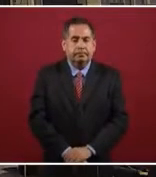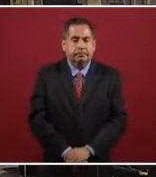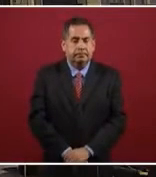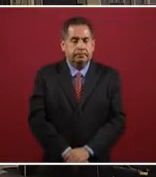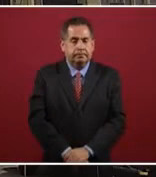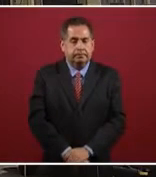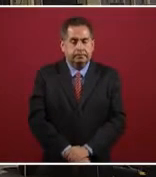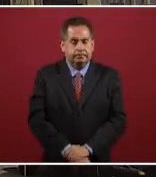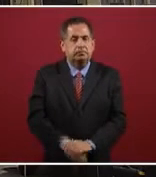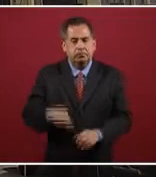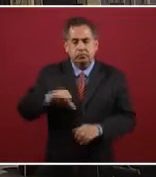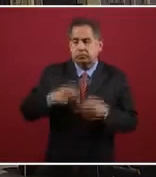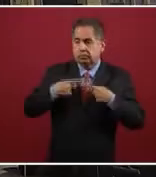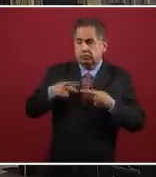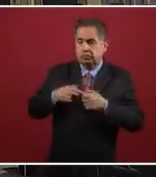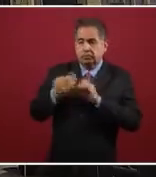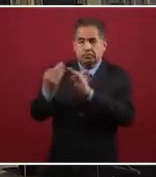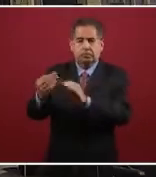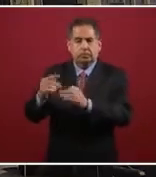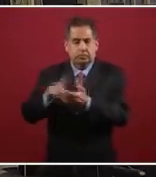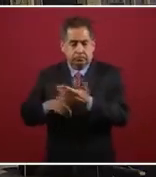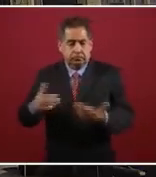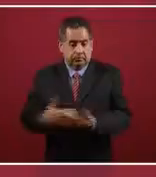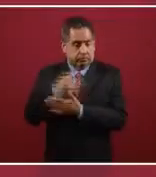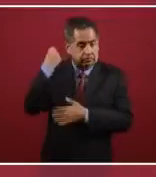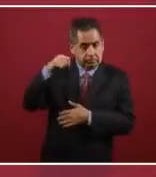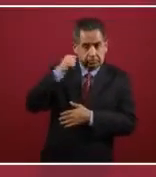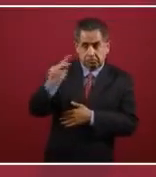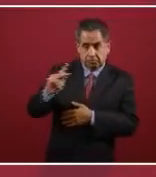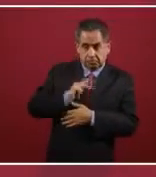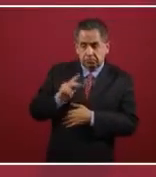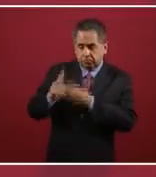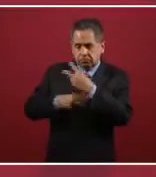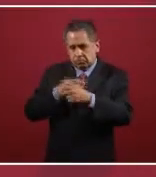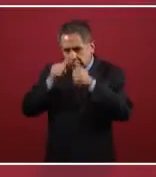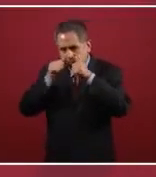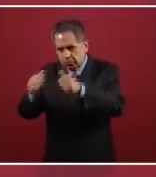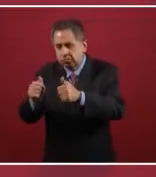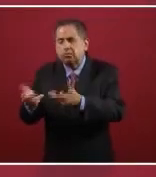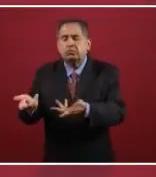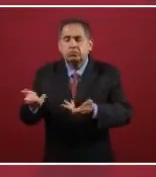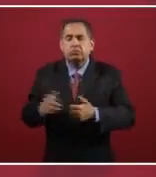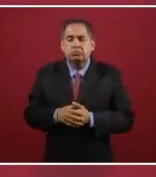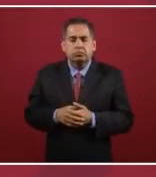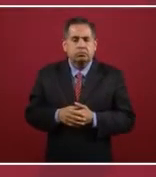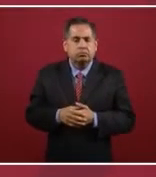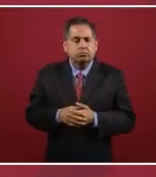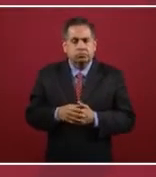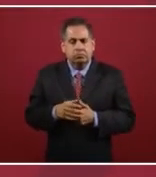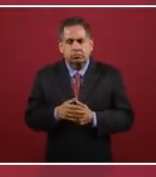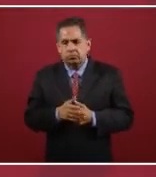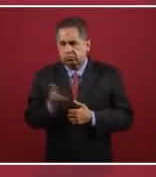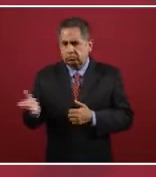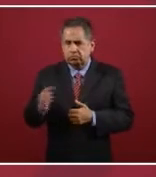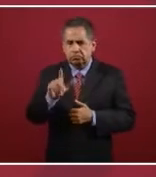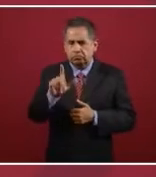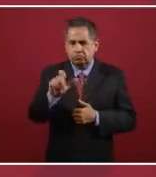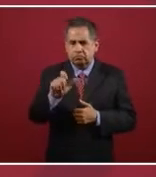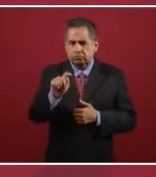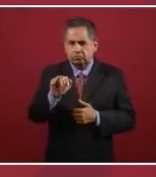atenderlos los paisanos vamos a pedirle a leticia